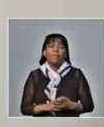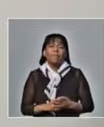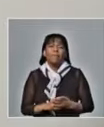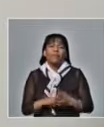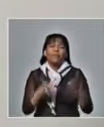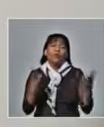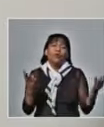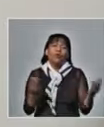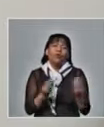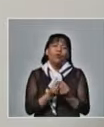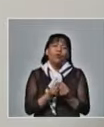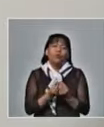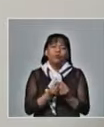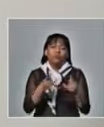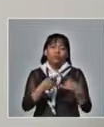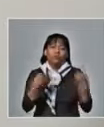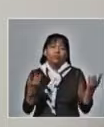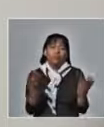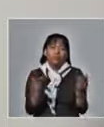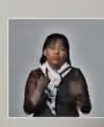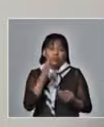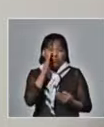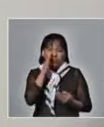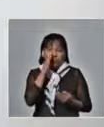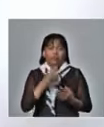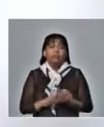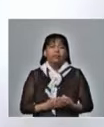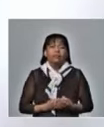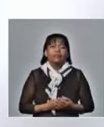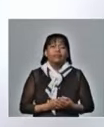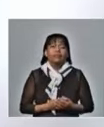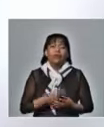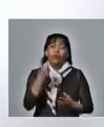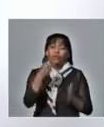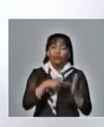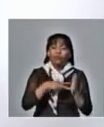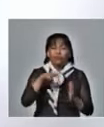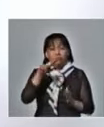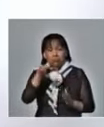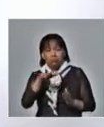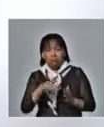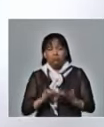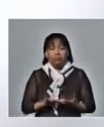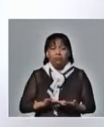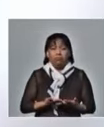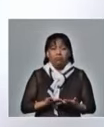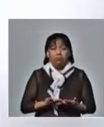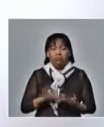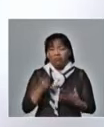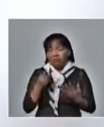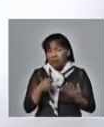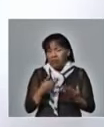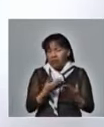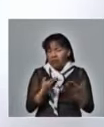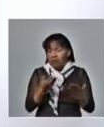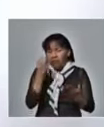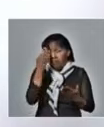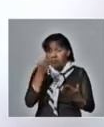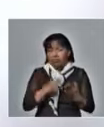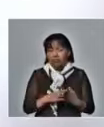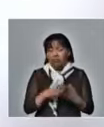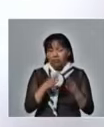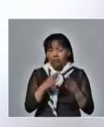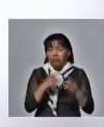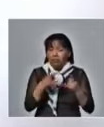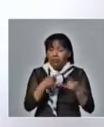Juntos haremos historia. Luis Miguel Barbosa, adelante. 2018 es un momento estelar de la